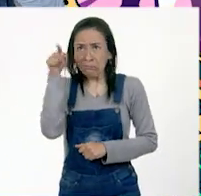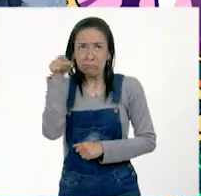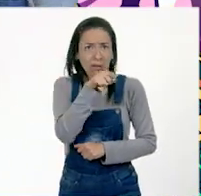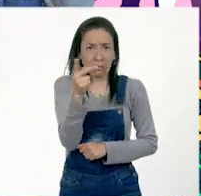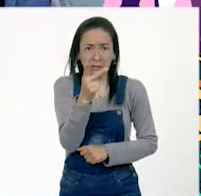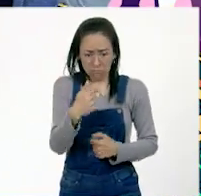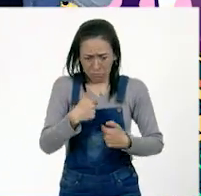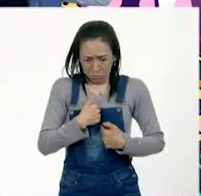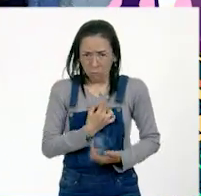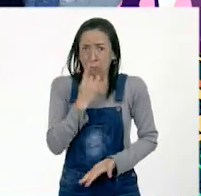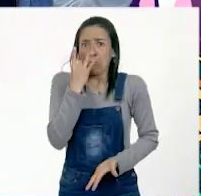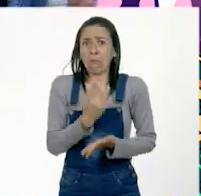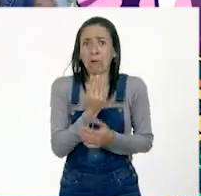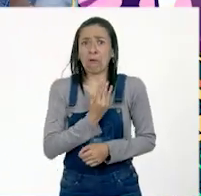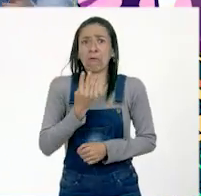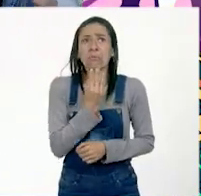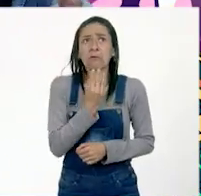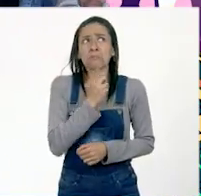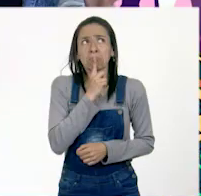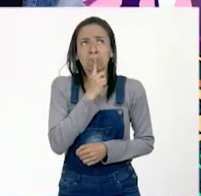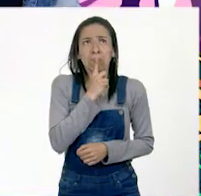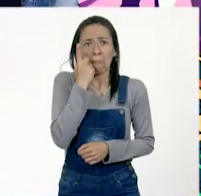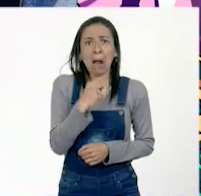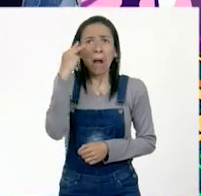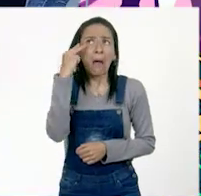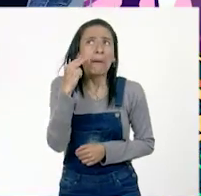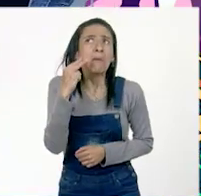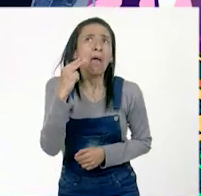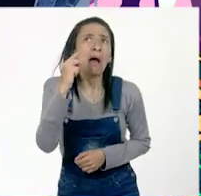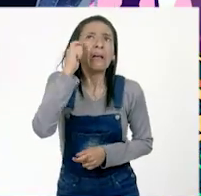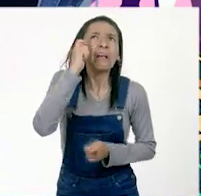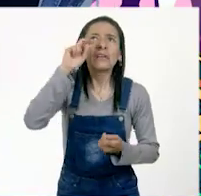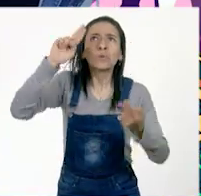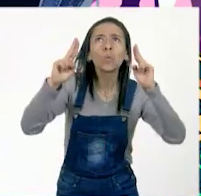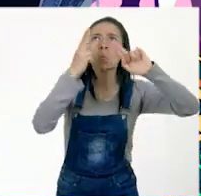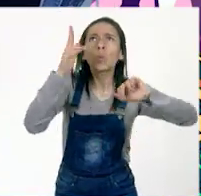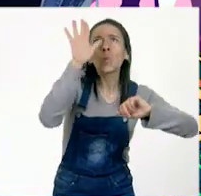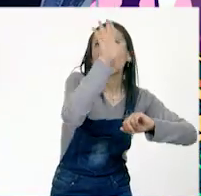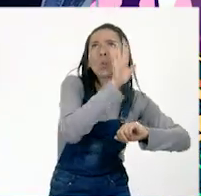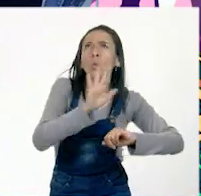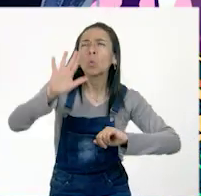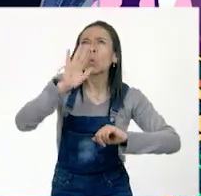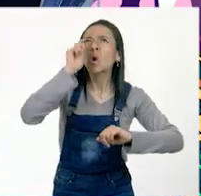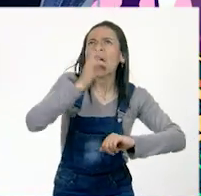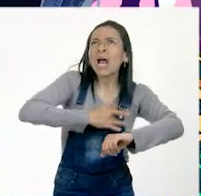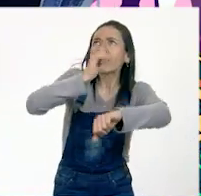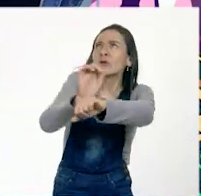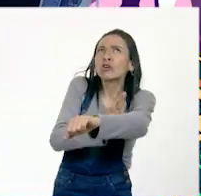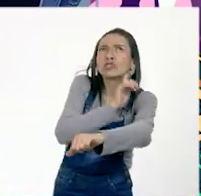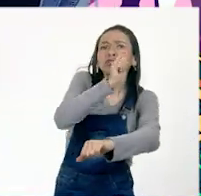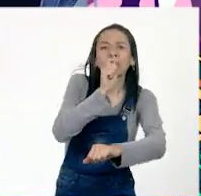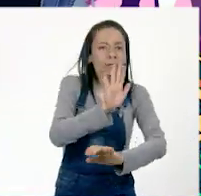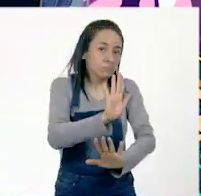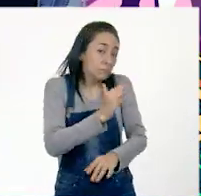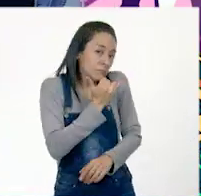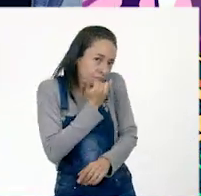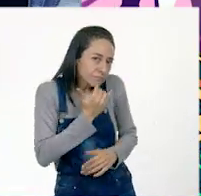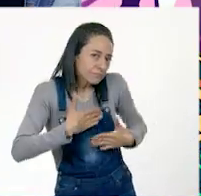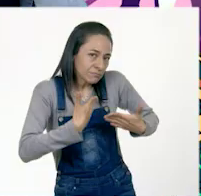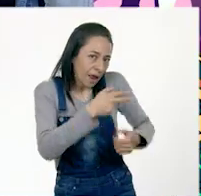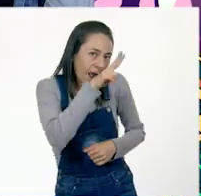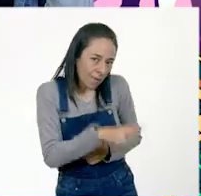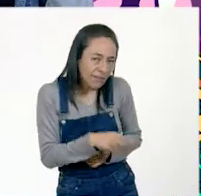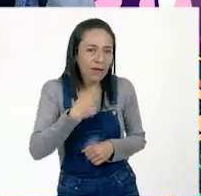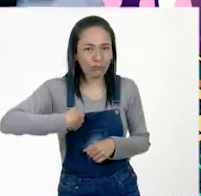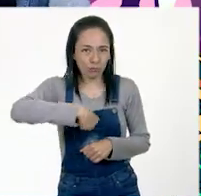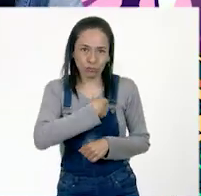este viaje al universo de las emociones. Bueno, en realidad somos el primer vuelo transmitido a través de